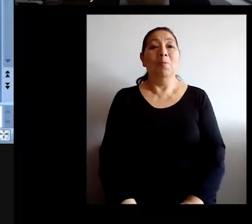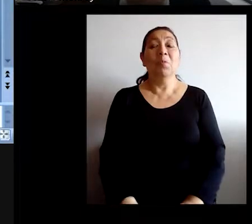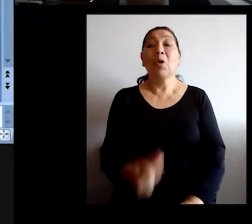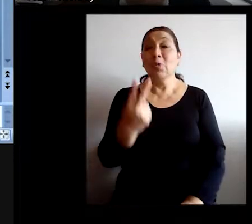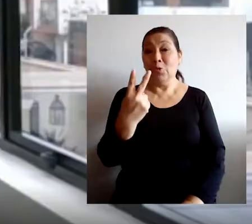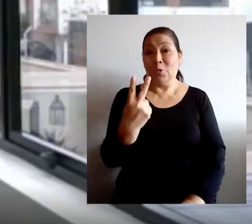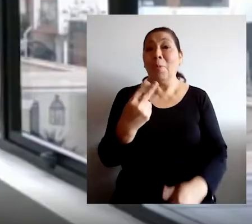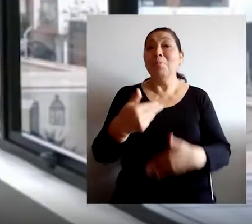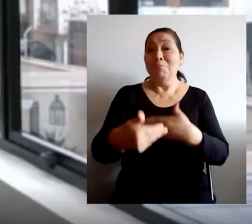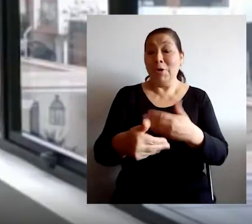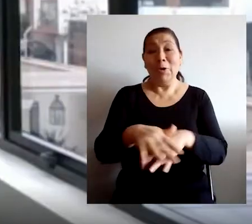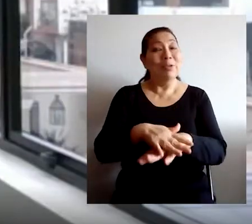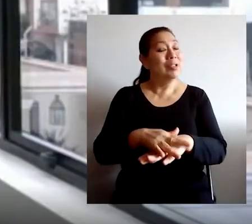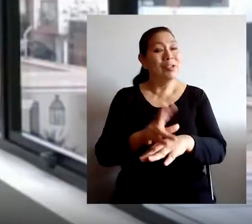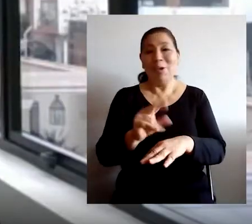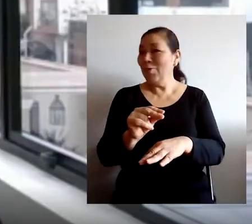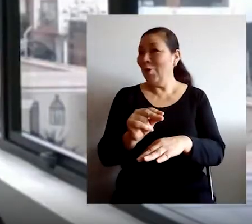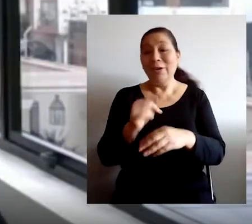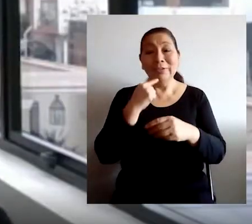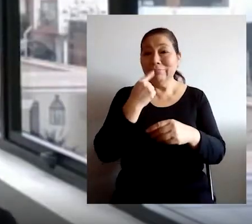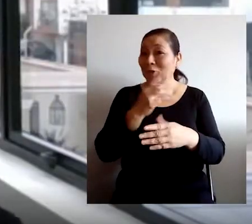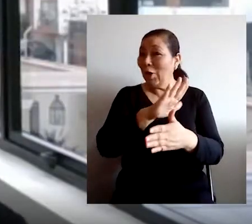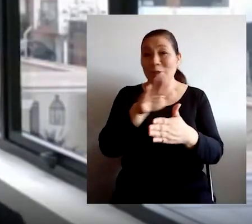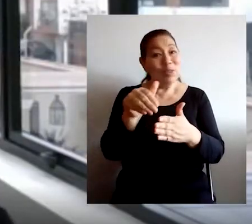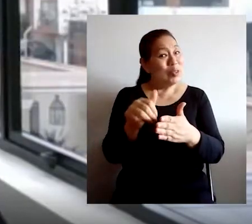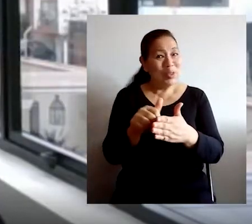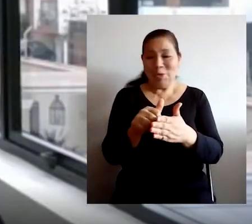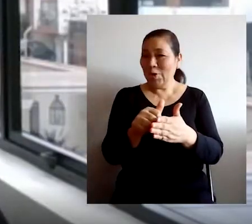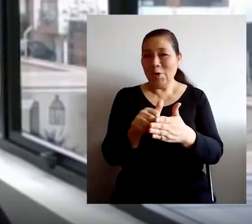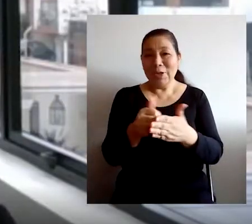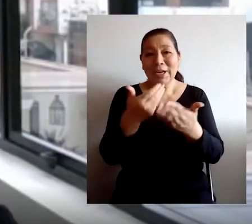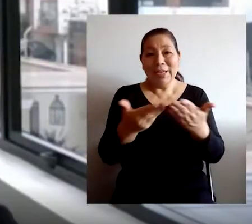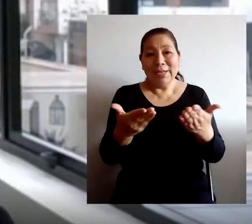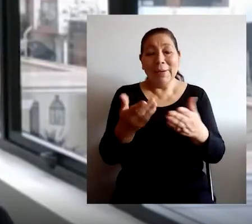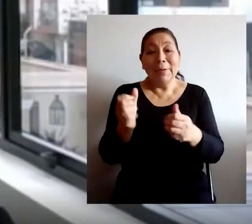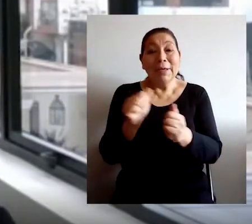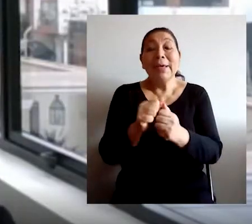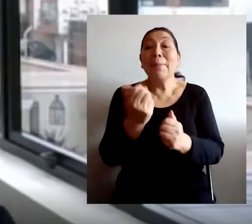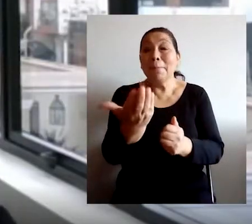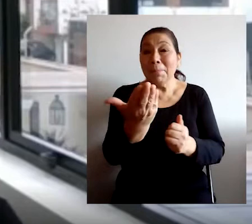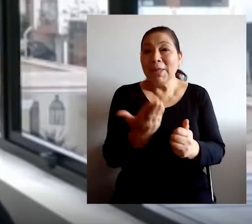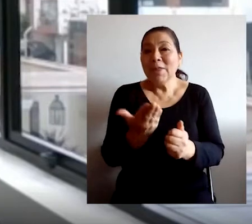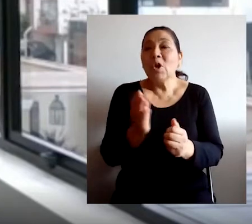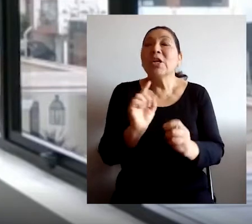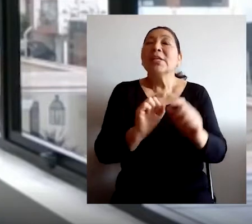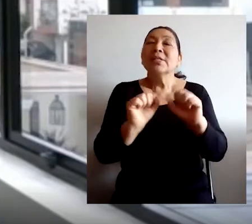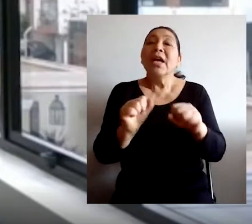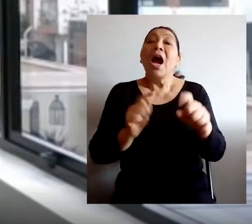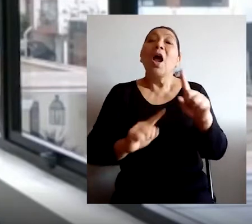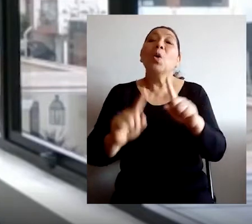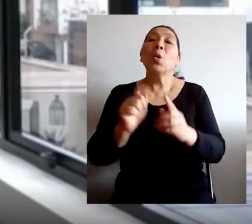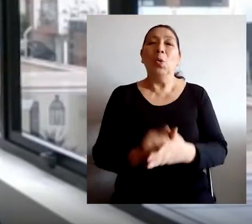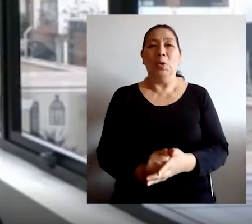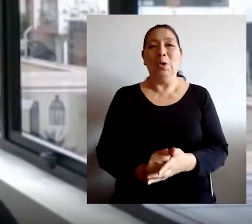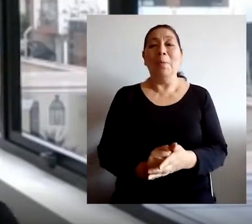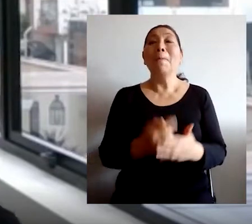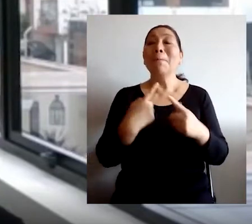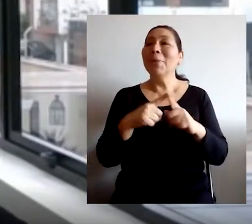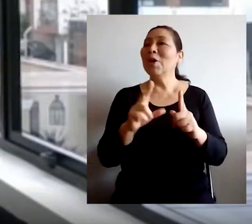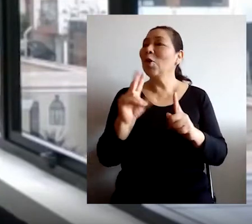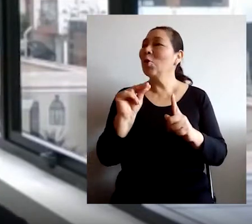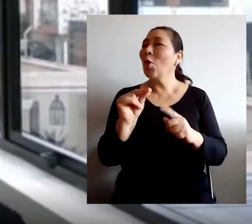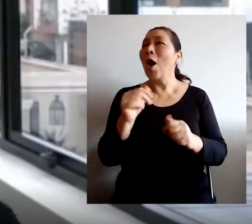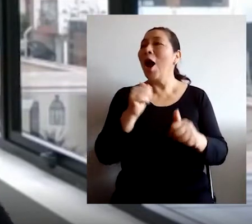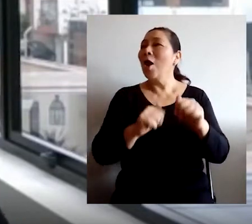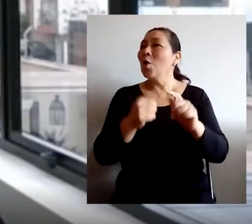estos dos procesos no repiten todas los hechos de la causa de pedir, sino algunos. De hecho, no